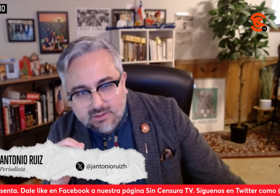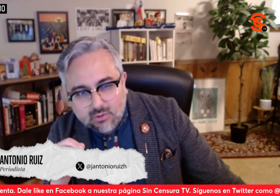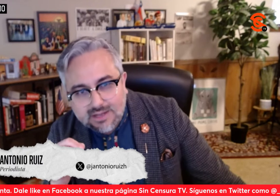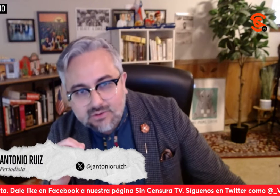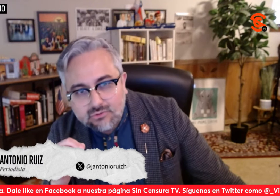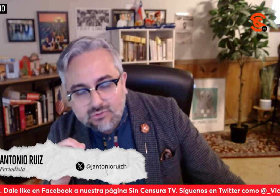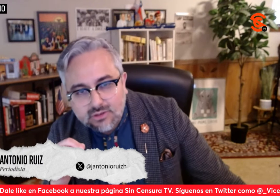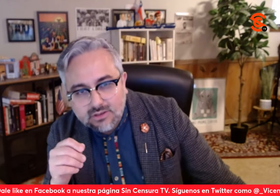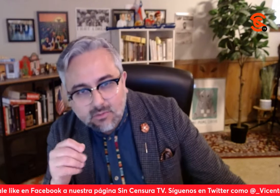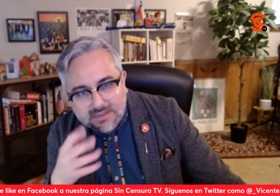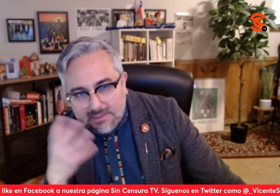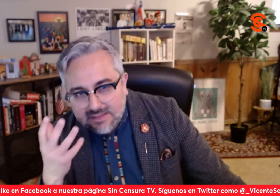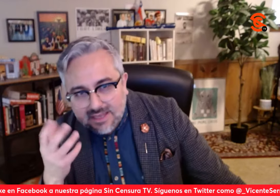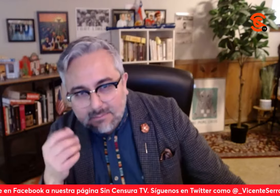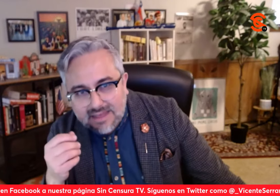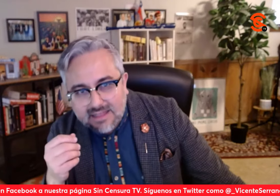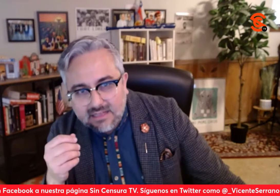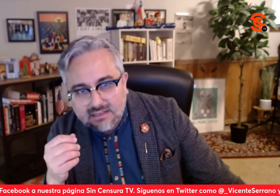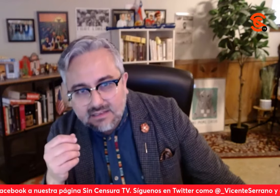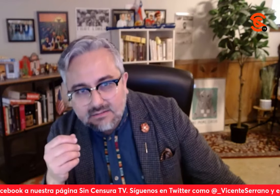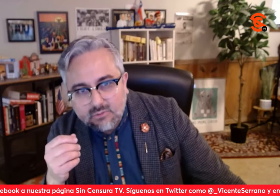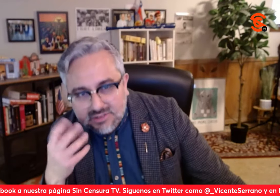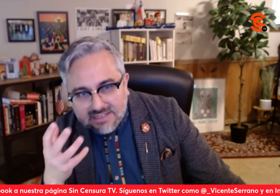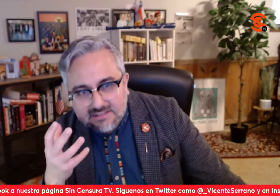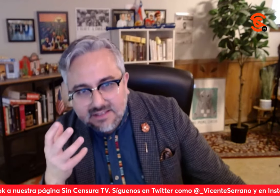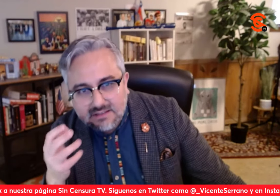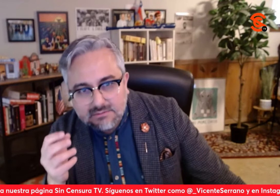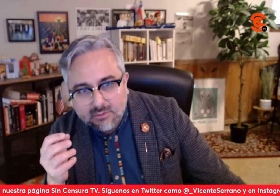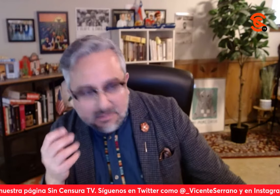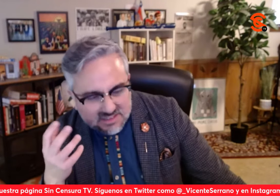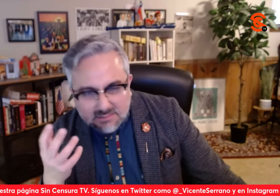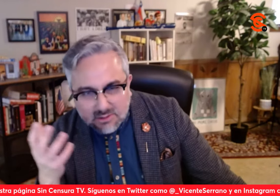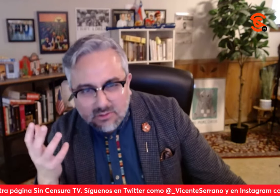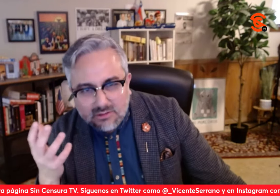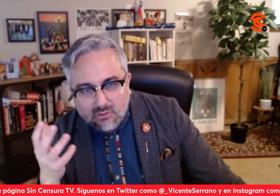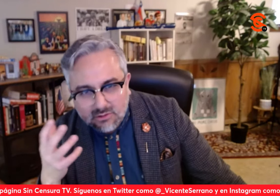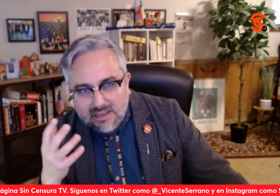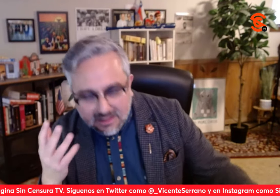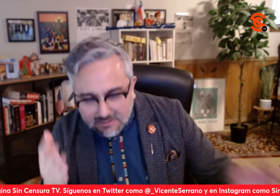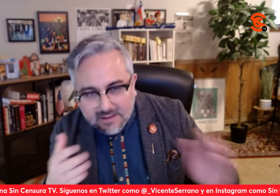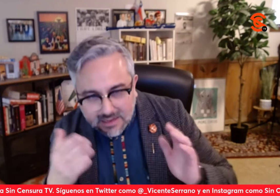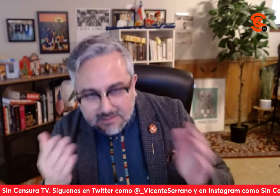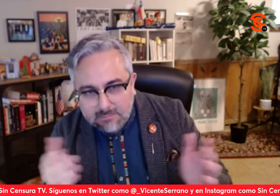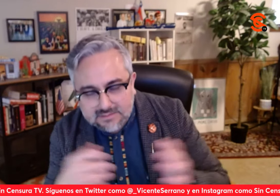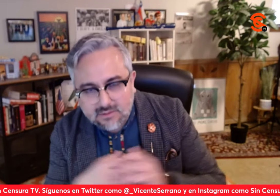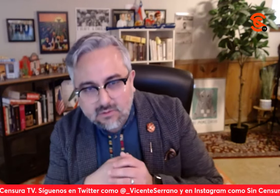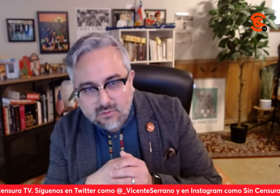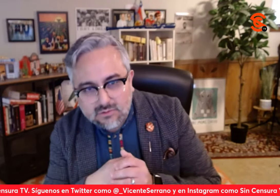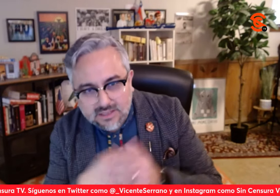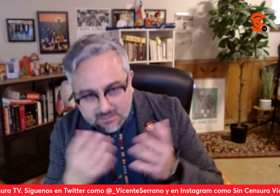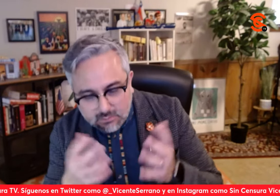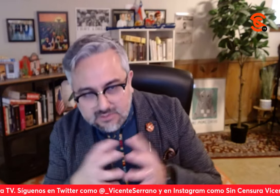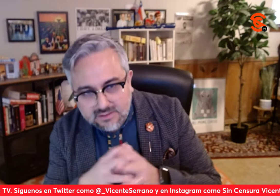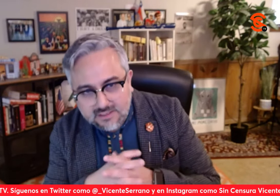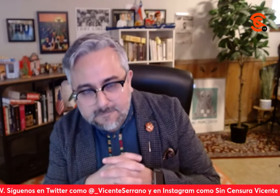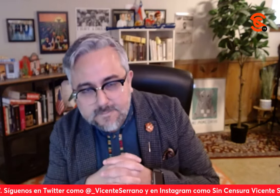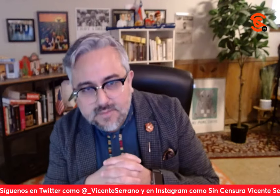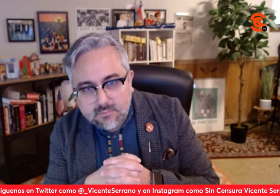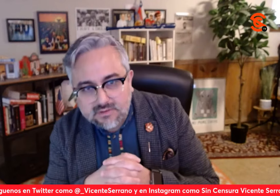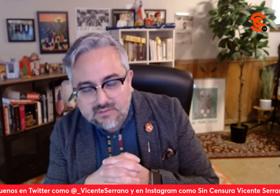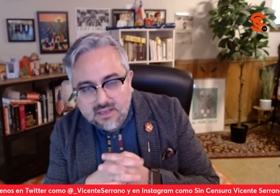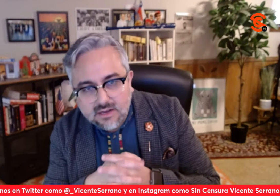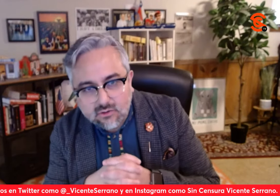3 cu años completamente quemada muy triste obviamente en medio del dolor ya habían pasado algunos días después de